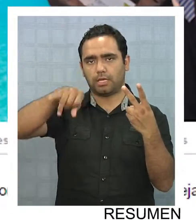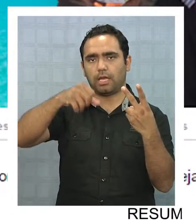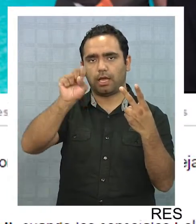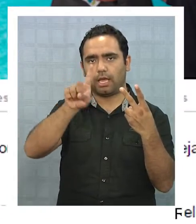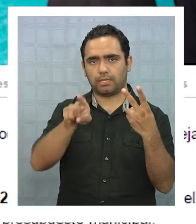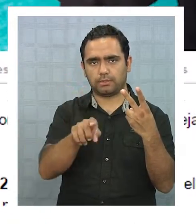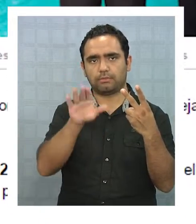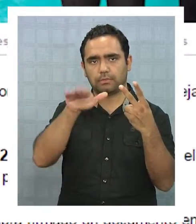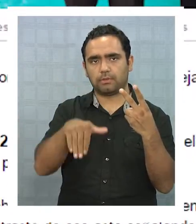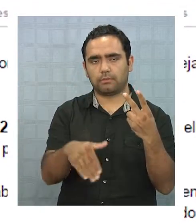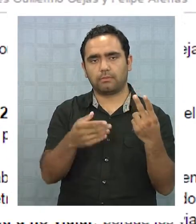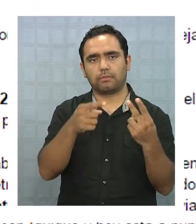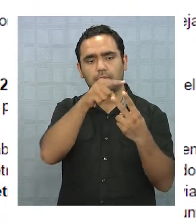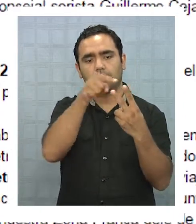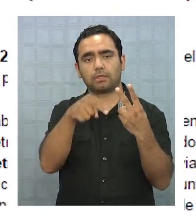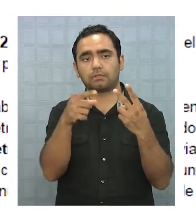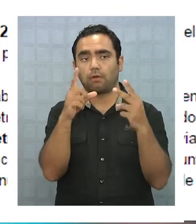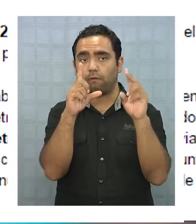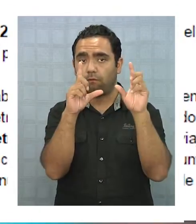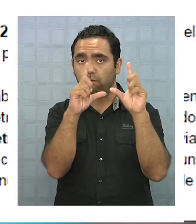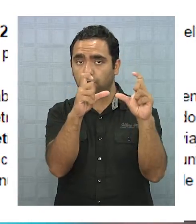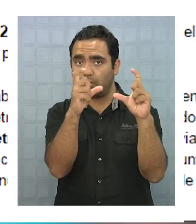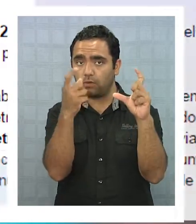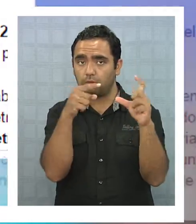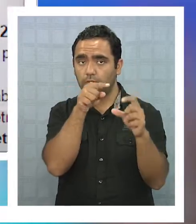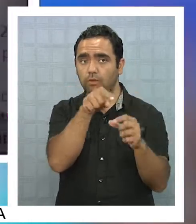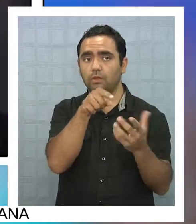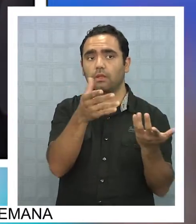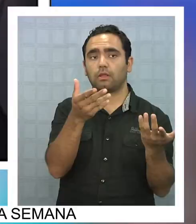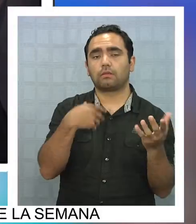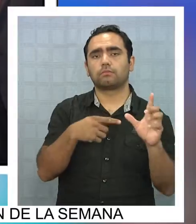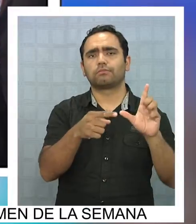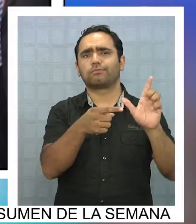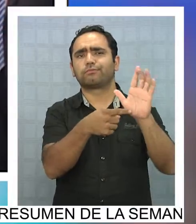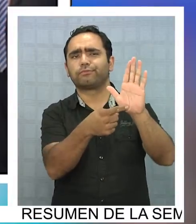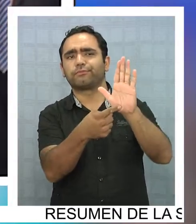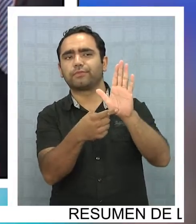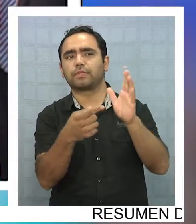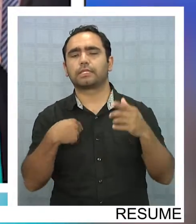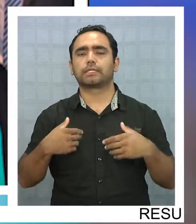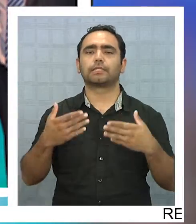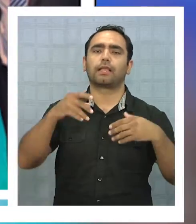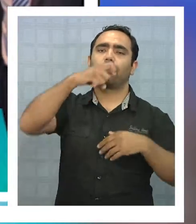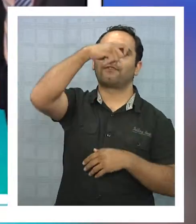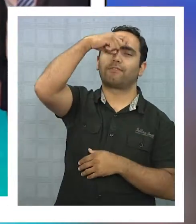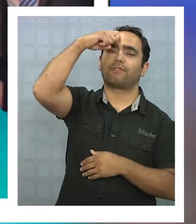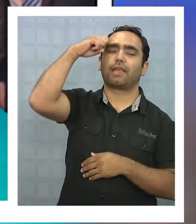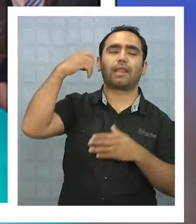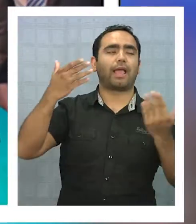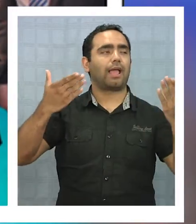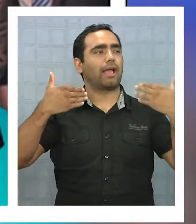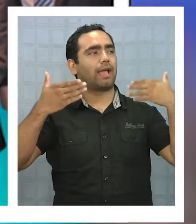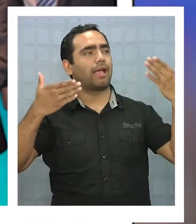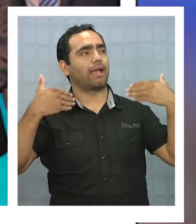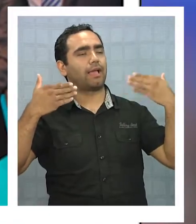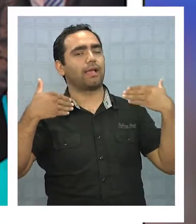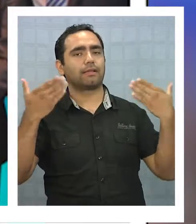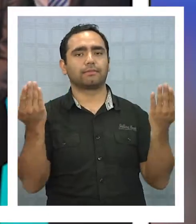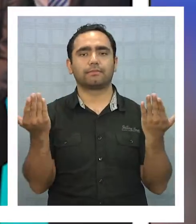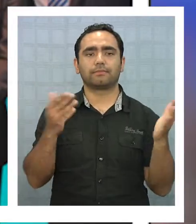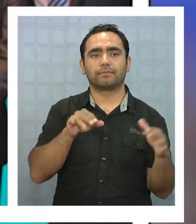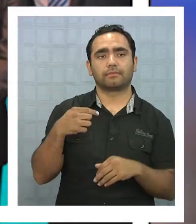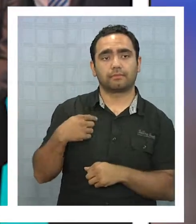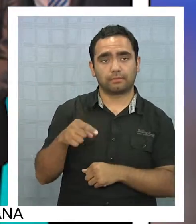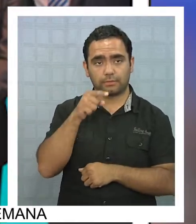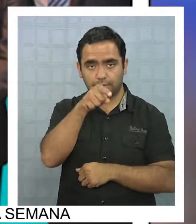es así que este fotomontaje de la época lo sitúa en una paradisíaca playa del Caribe. En esta